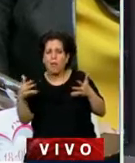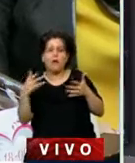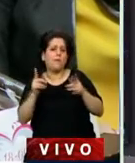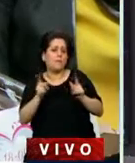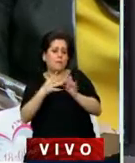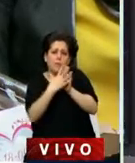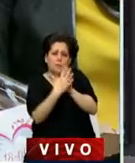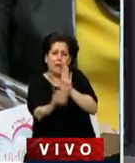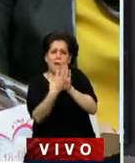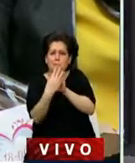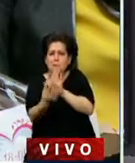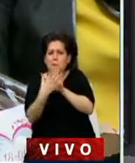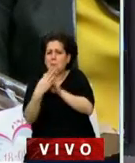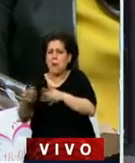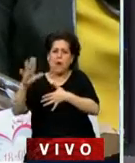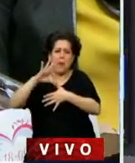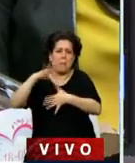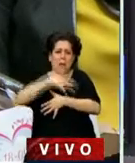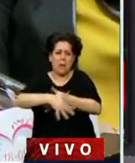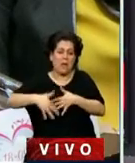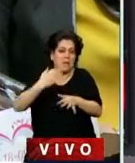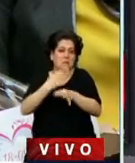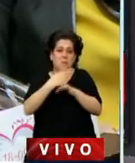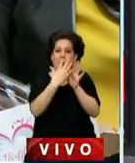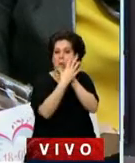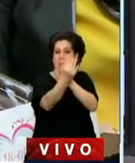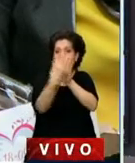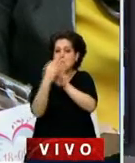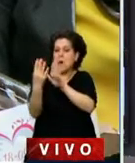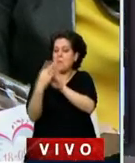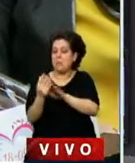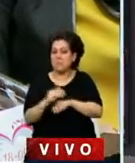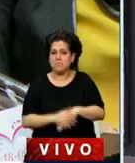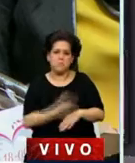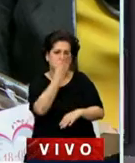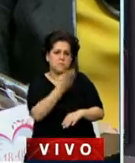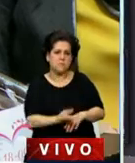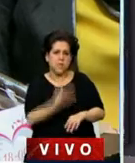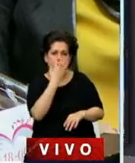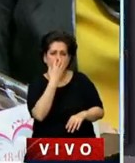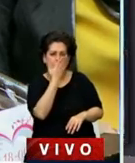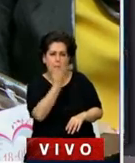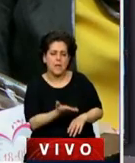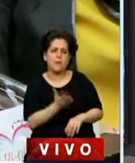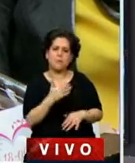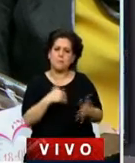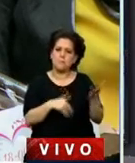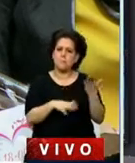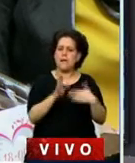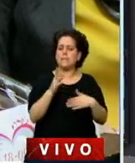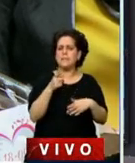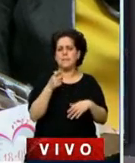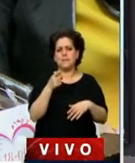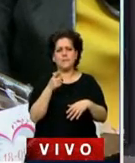con la diputada Aubone poder incluirlo en las